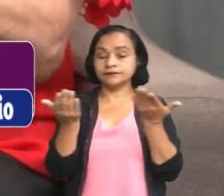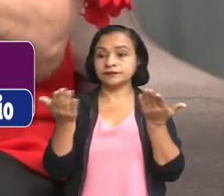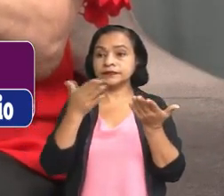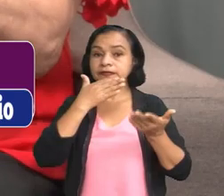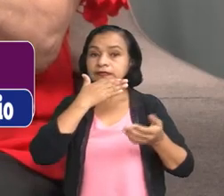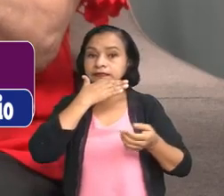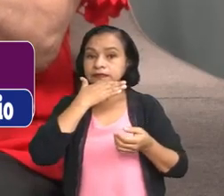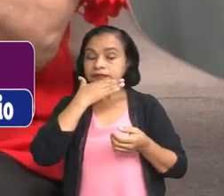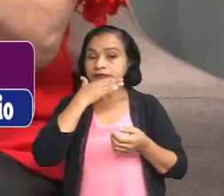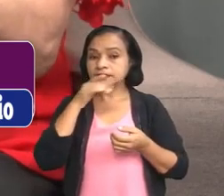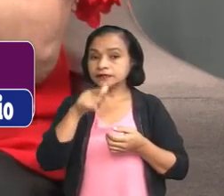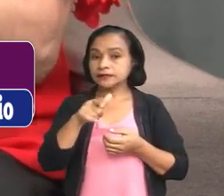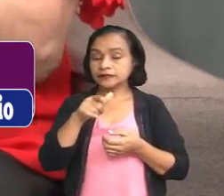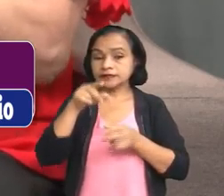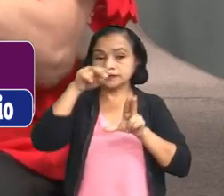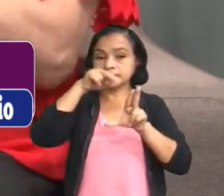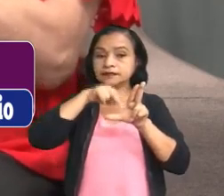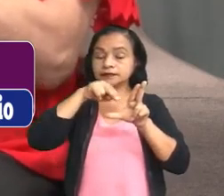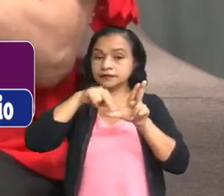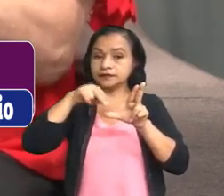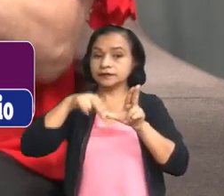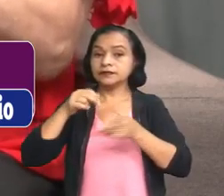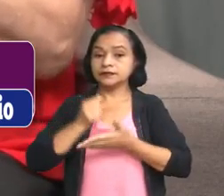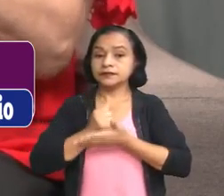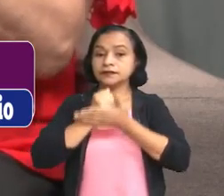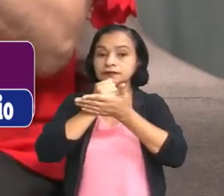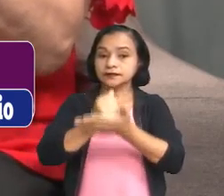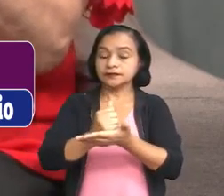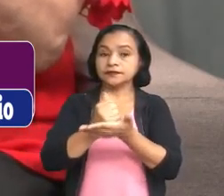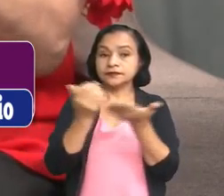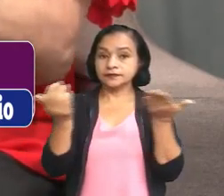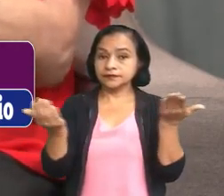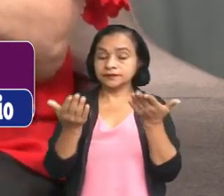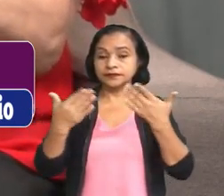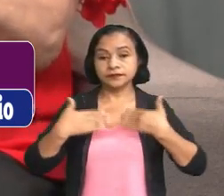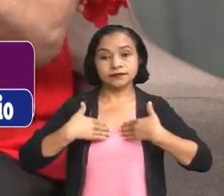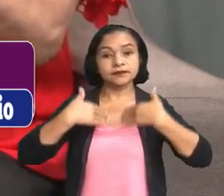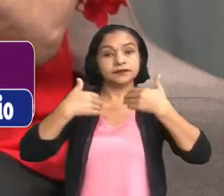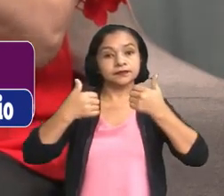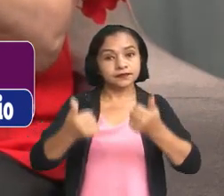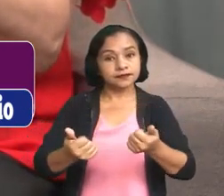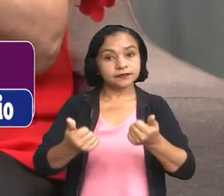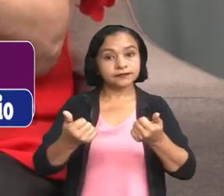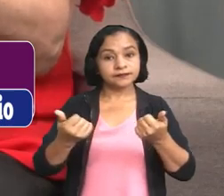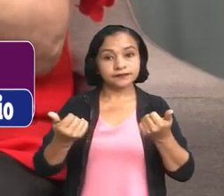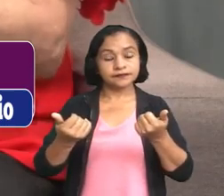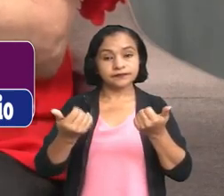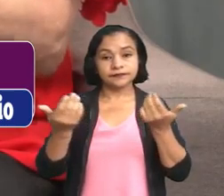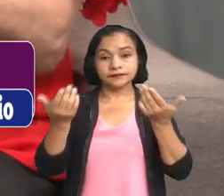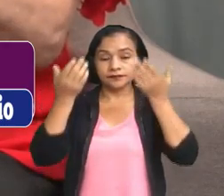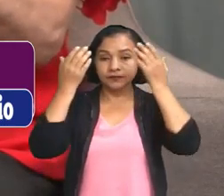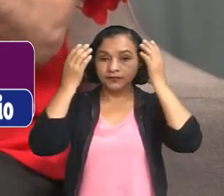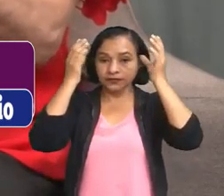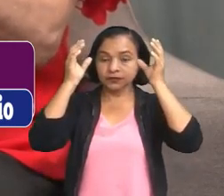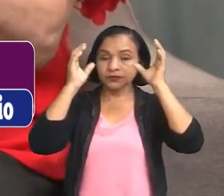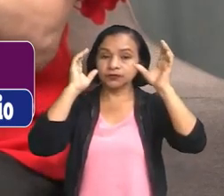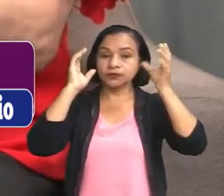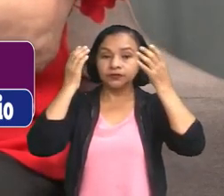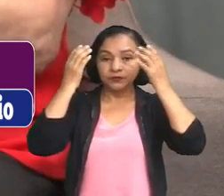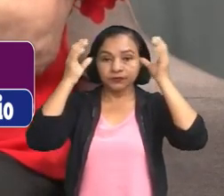crítica lo que es el SINAPRED, por ejemplo, claro, la parte de salud, la parte de cultura, educación.